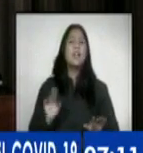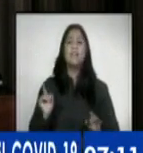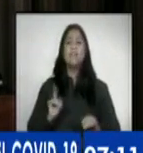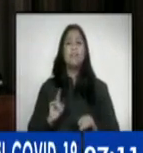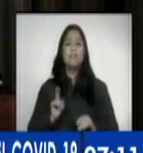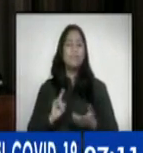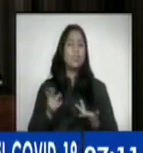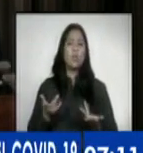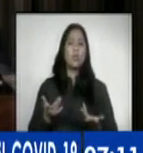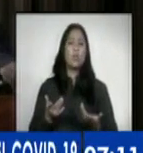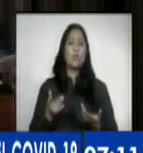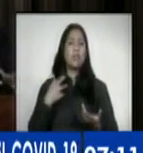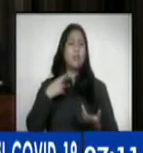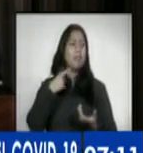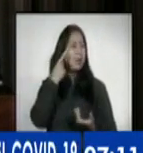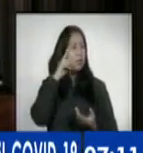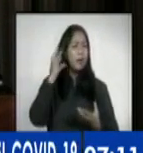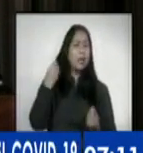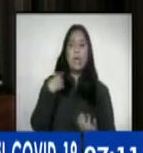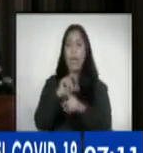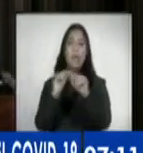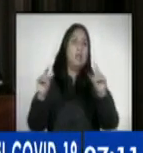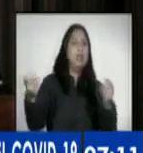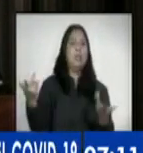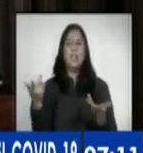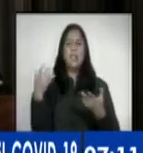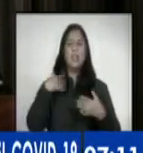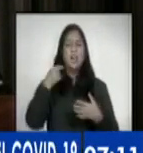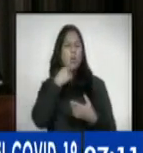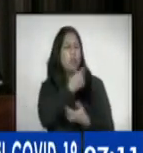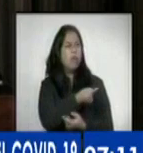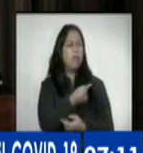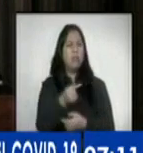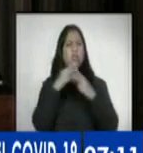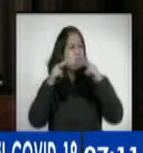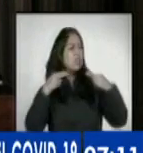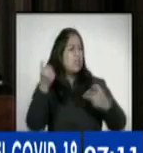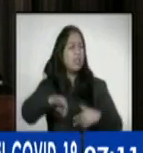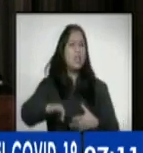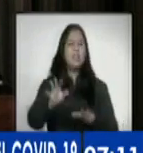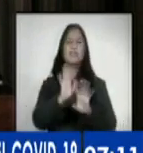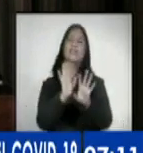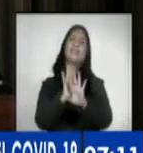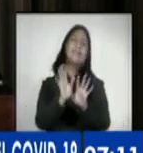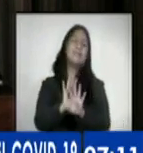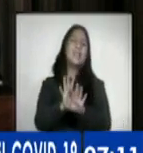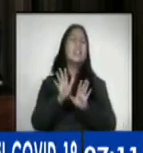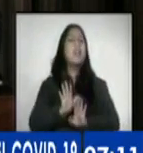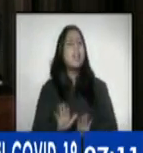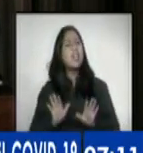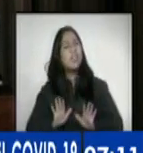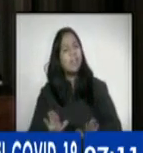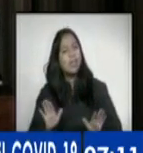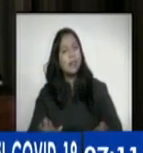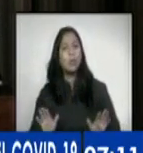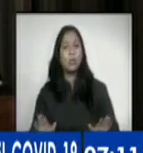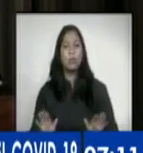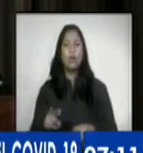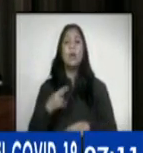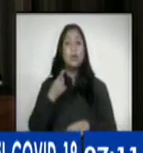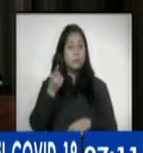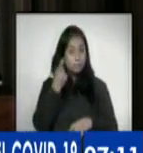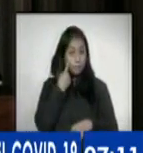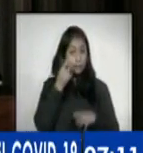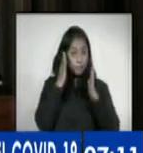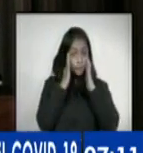seamos chambreros ni alaraquientos, sino que guardemos la calma. Ojo,